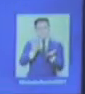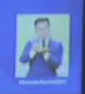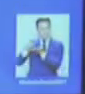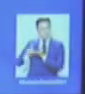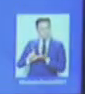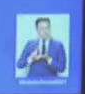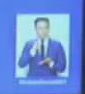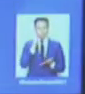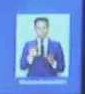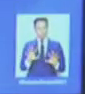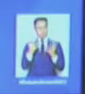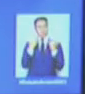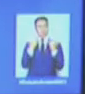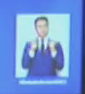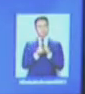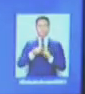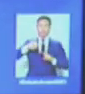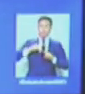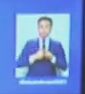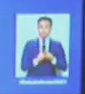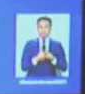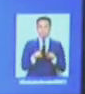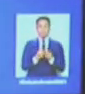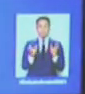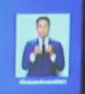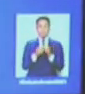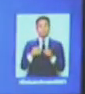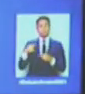planteada. Queremos invitarlo a interactuar y participar con nosotros.